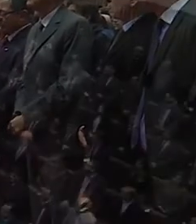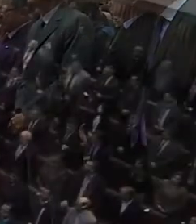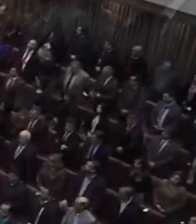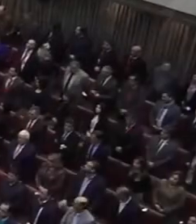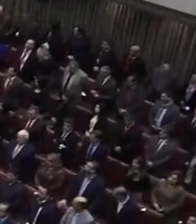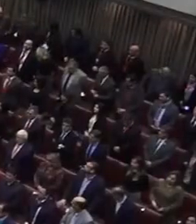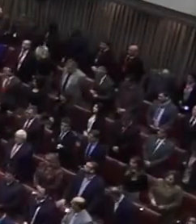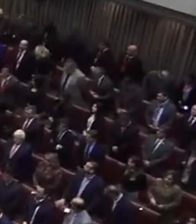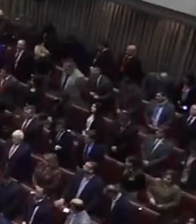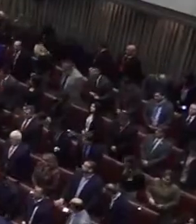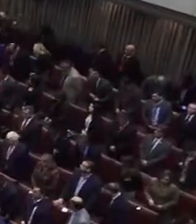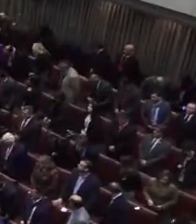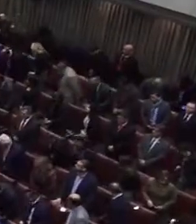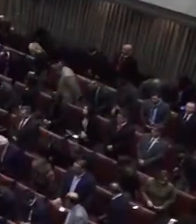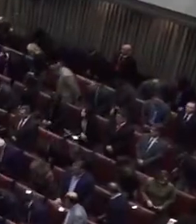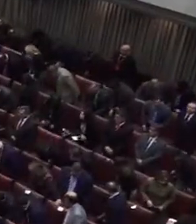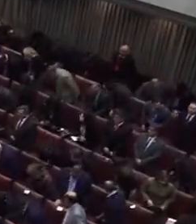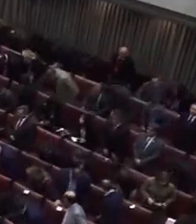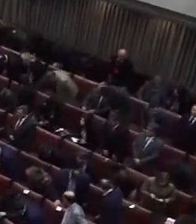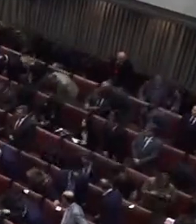muchísimas gracias